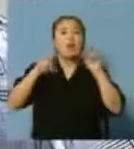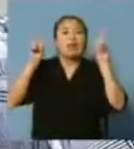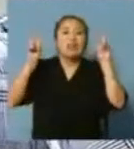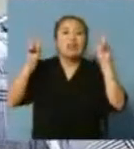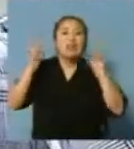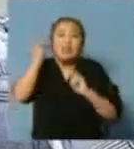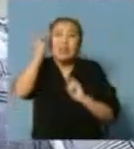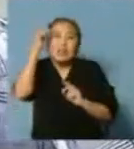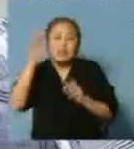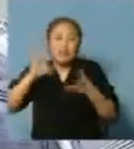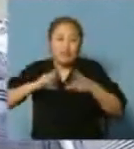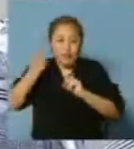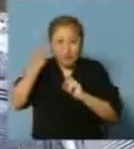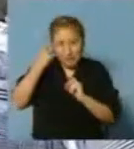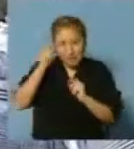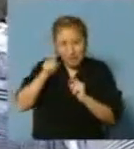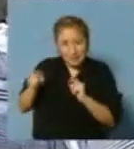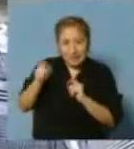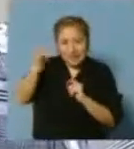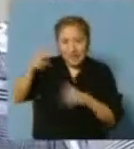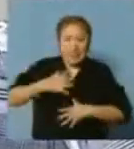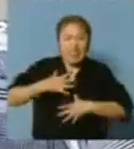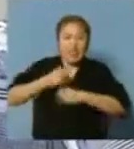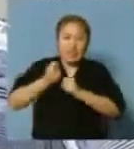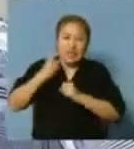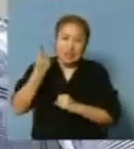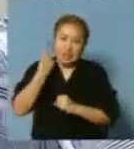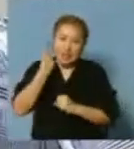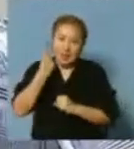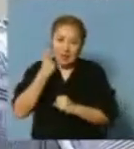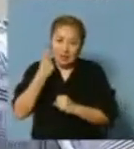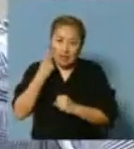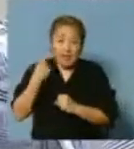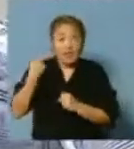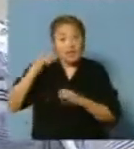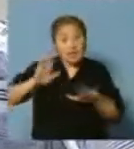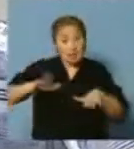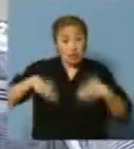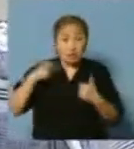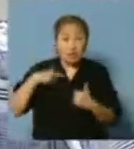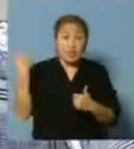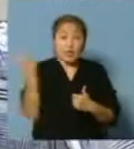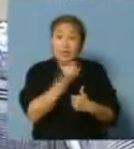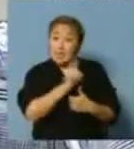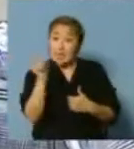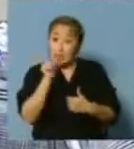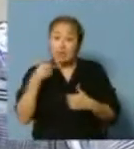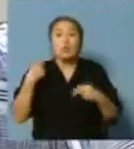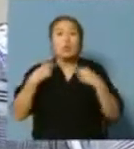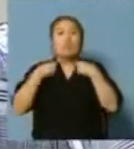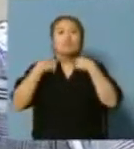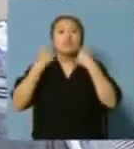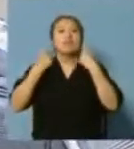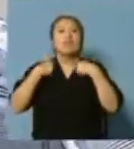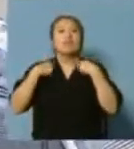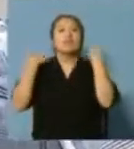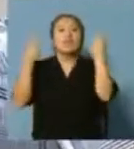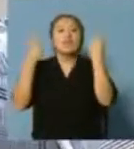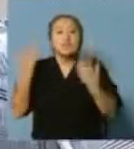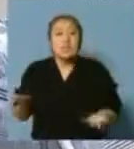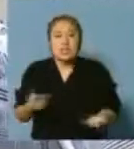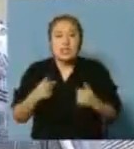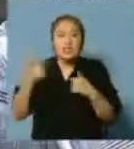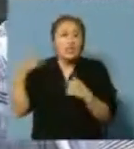su ideología, de su pensamiento con defender la vida. Entonces, para nosotros es necesario que se pueda levantar las voces de ellos también y bueno, y hacerse